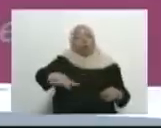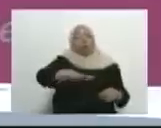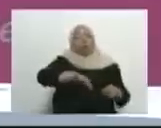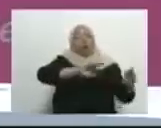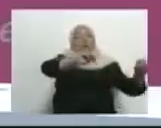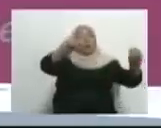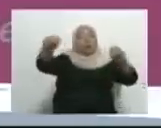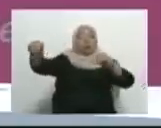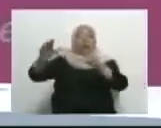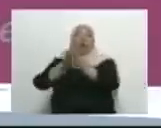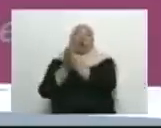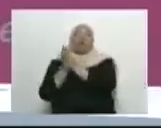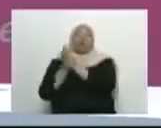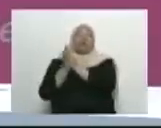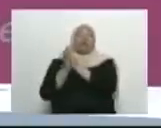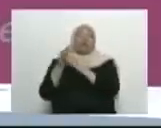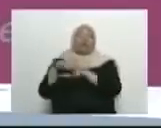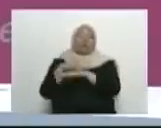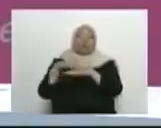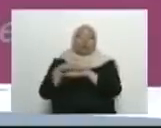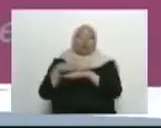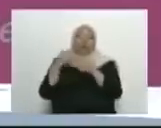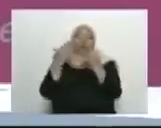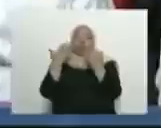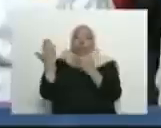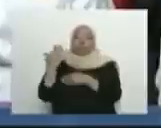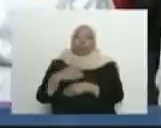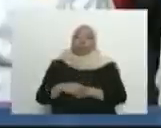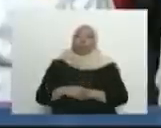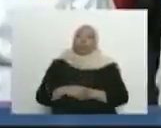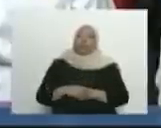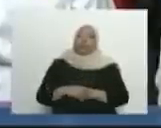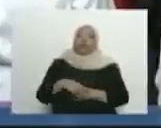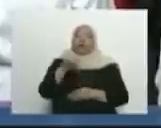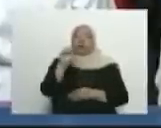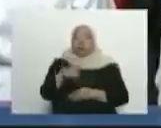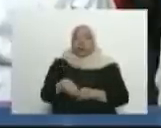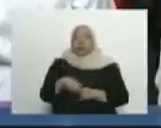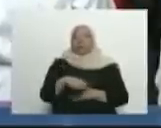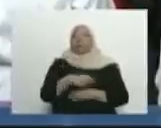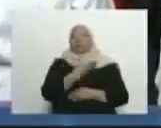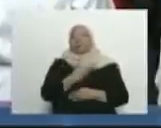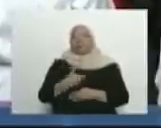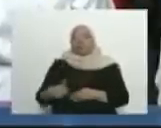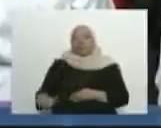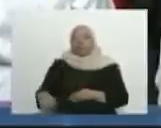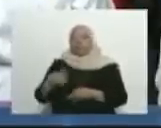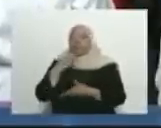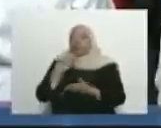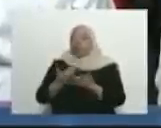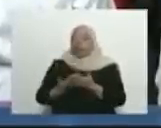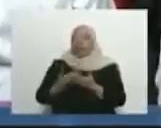General Padrino, por favor. Así es, mi comandante en jefe. Quiero agradecerle a usted